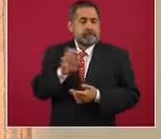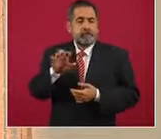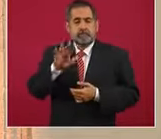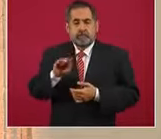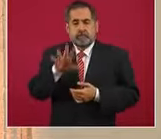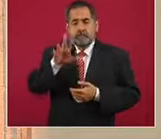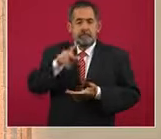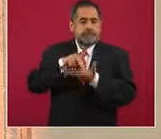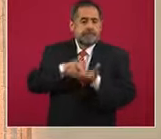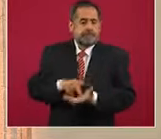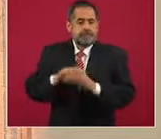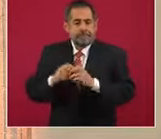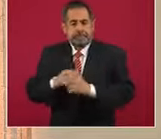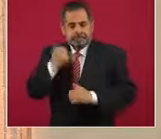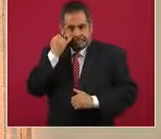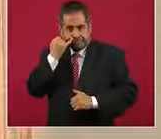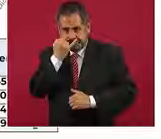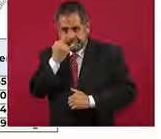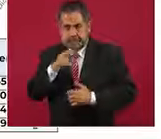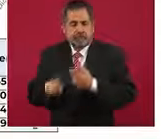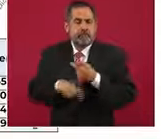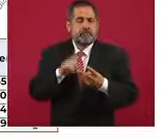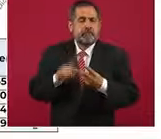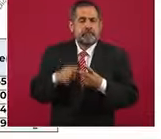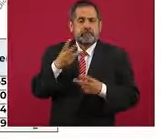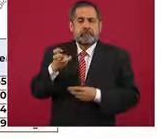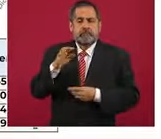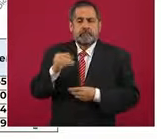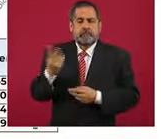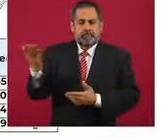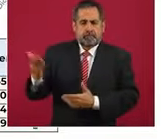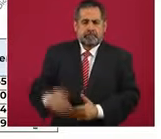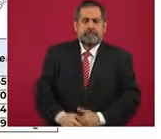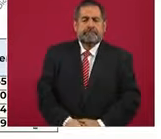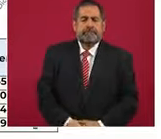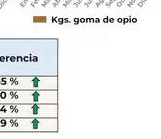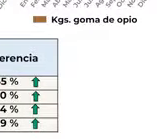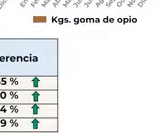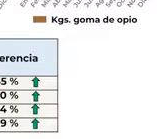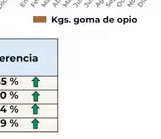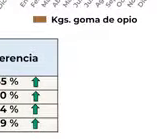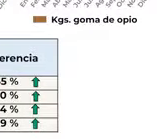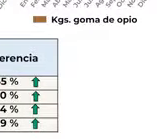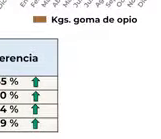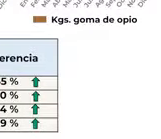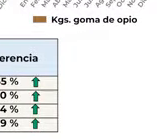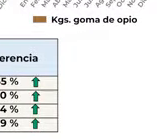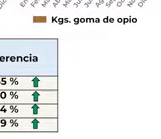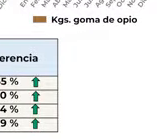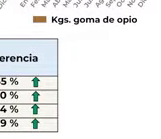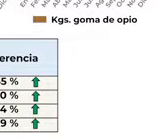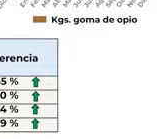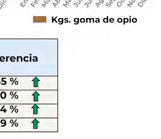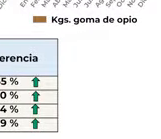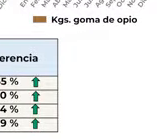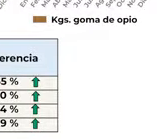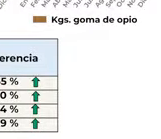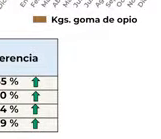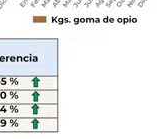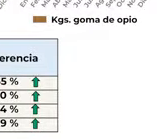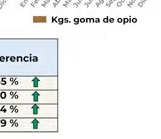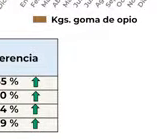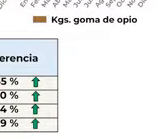27.595 kilogramos de cocaína, 352 kilogramos de heroína y 307 de goma de opio. Y aquí tenemos la